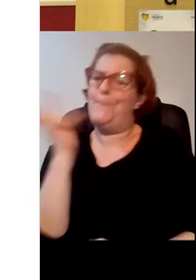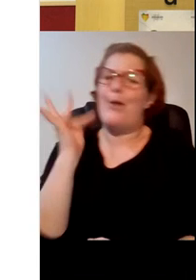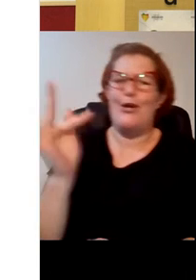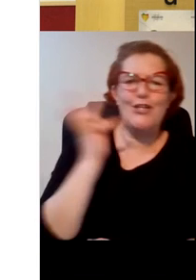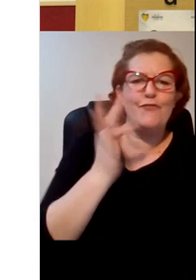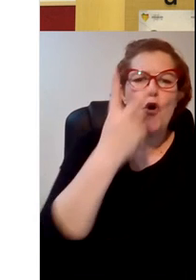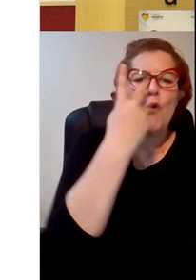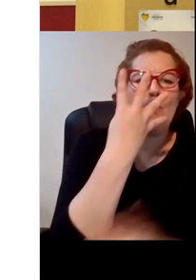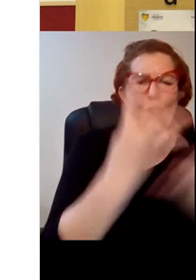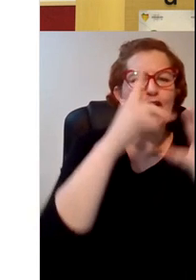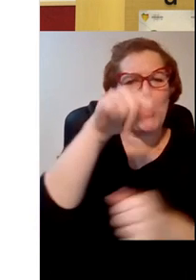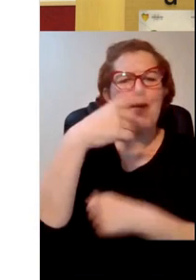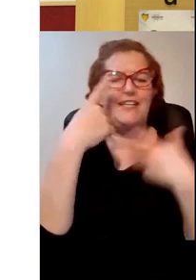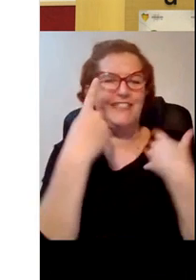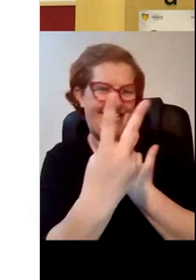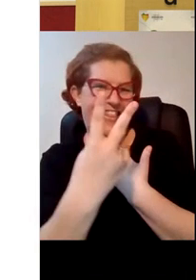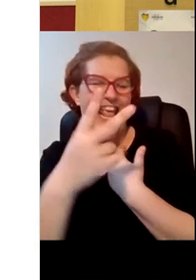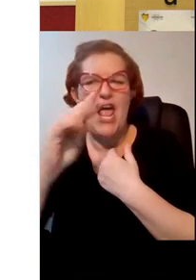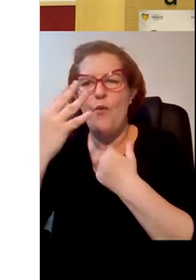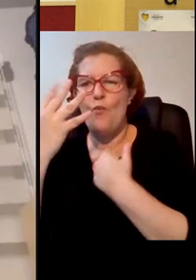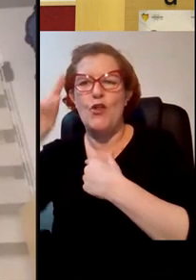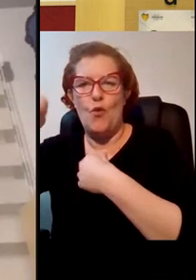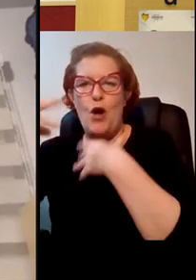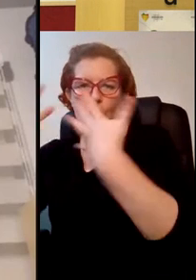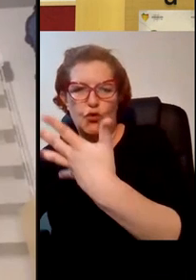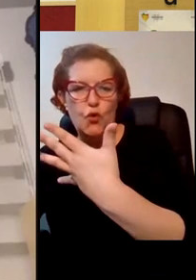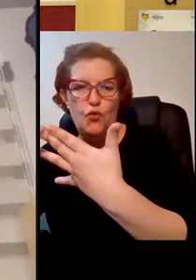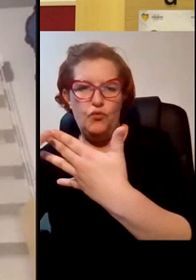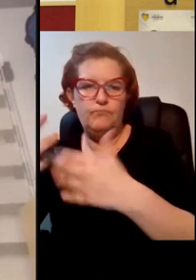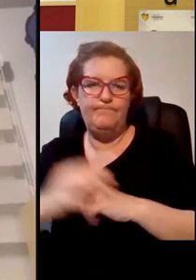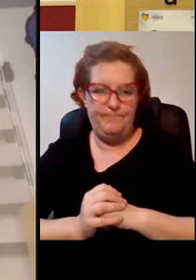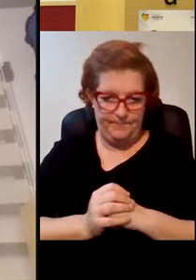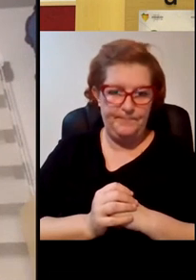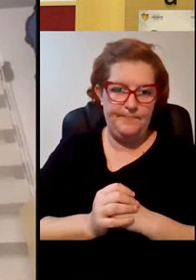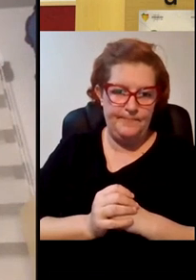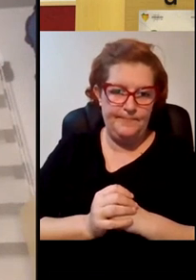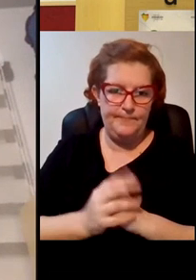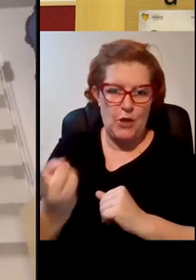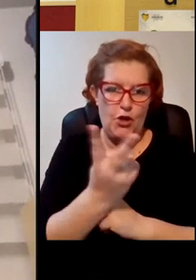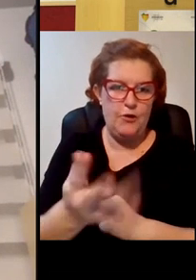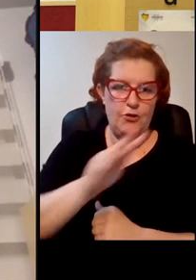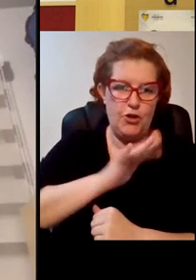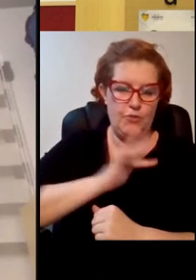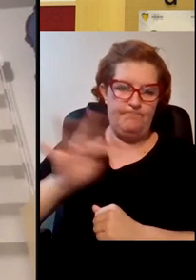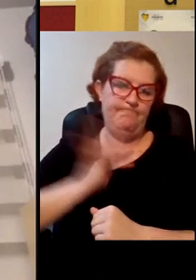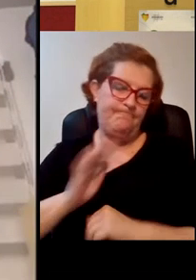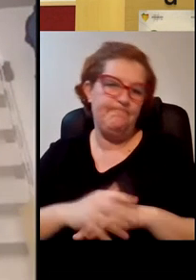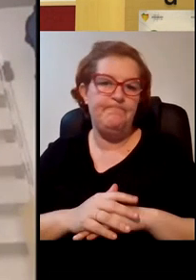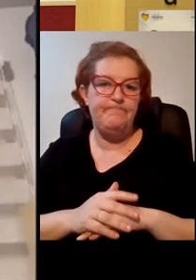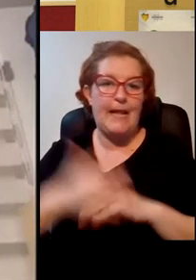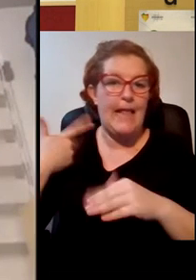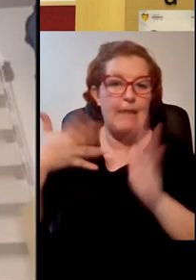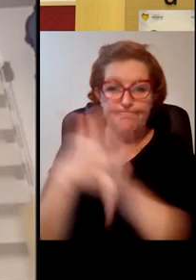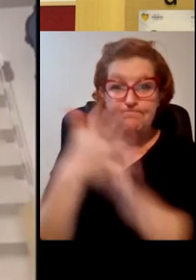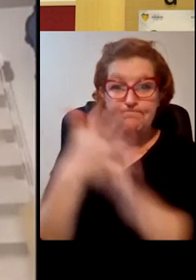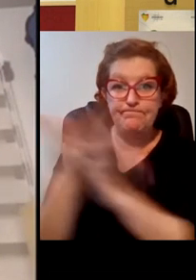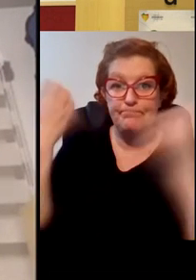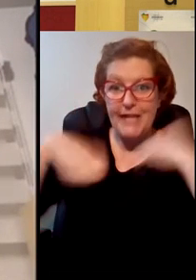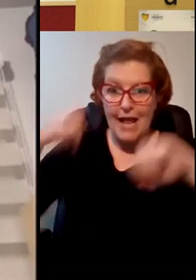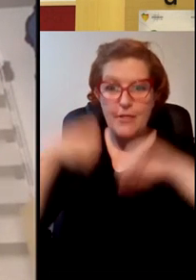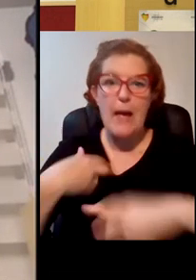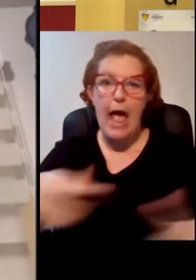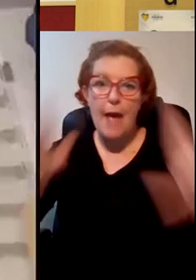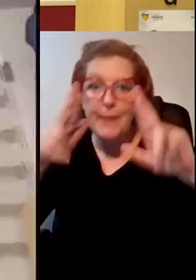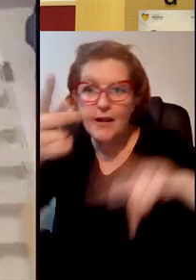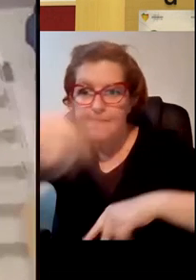un 4 con 8 otro de los grupos sobre 5 bien hasta aquí la descripción de la práctica espero que os haya que les haya